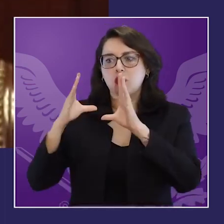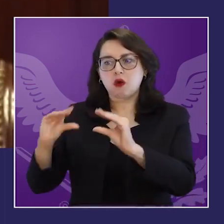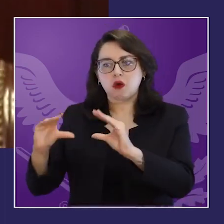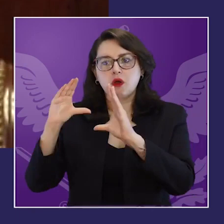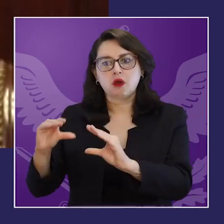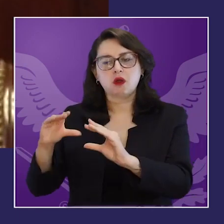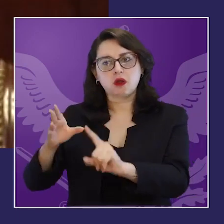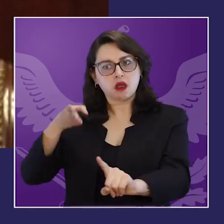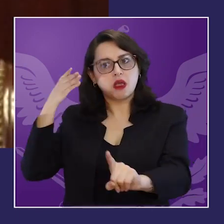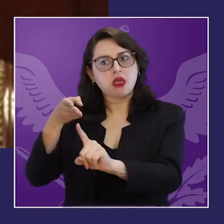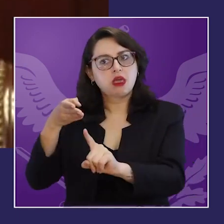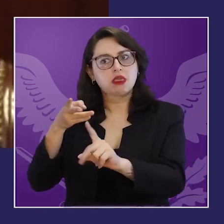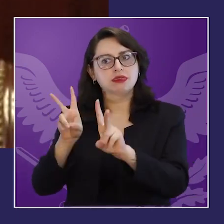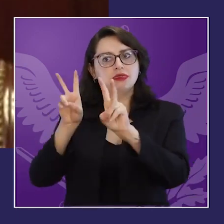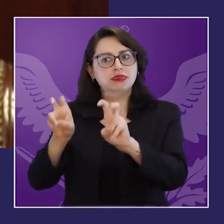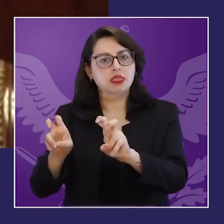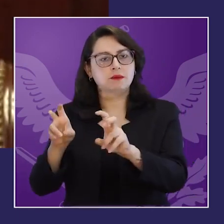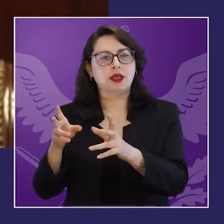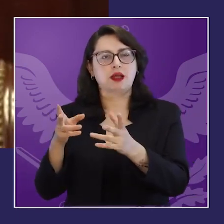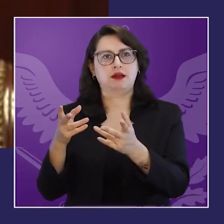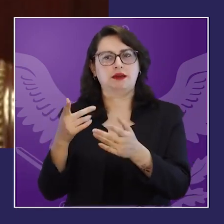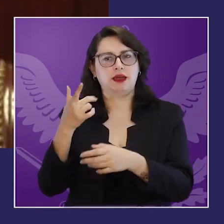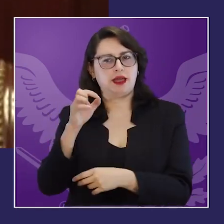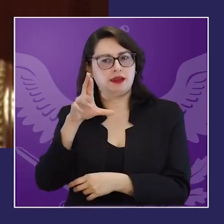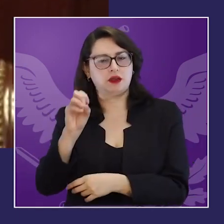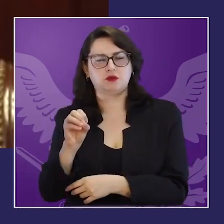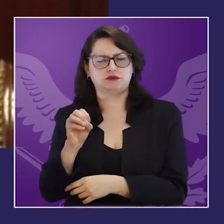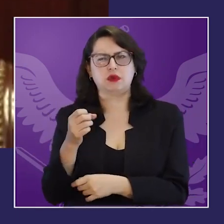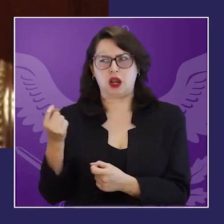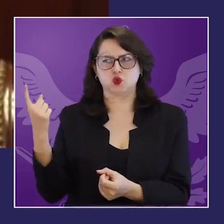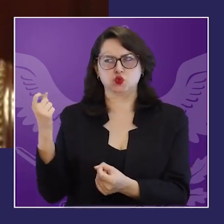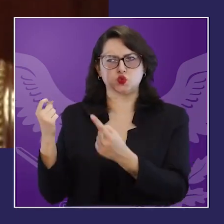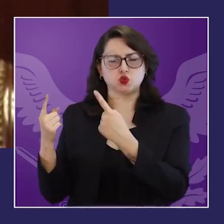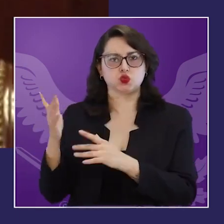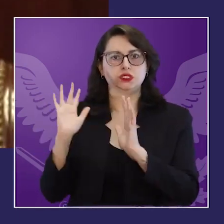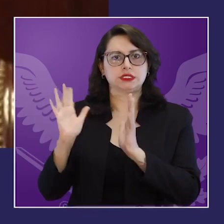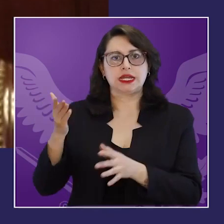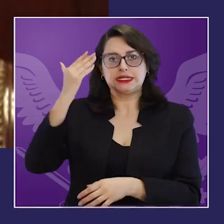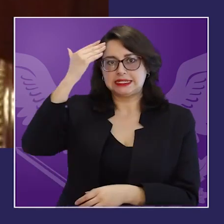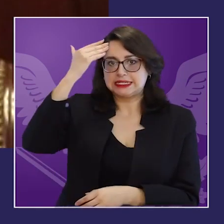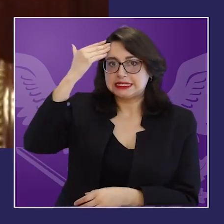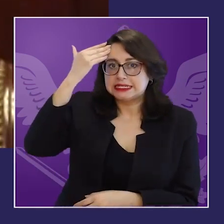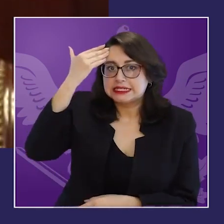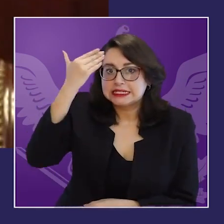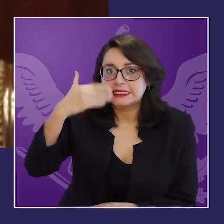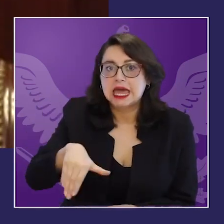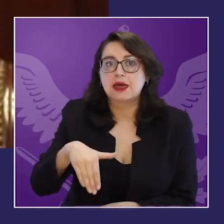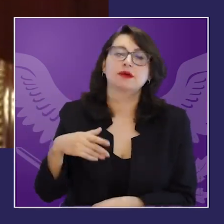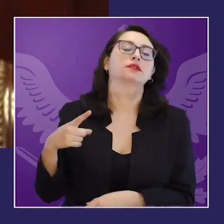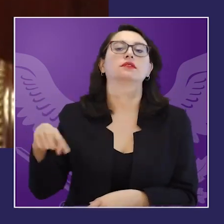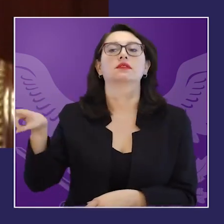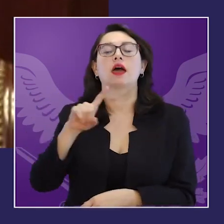con eso. No es que se pida capacitación, porque yo sí creo que mucho funcionariado está